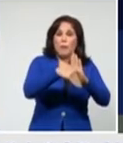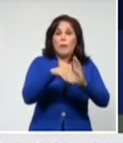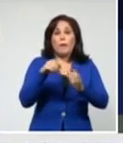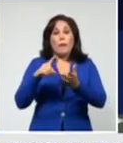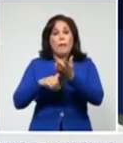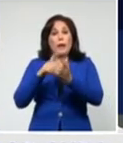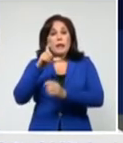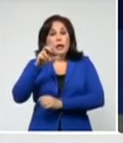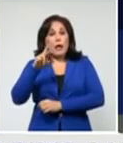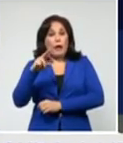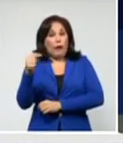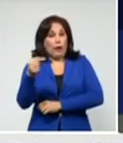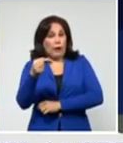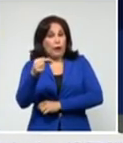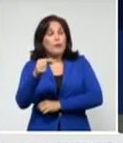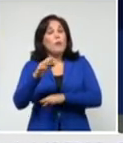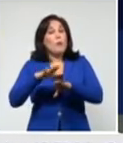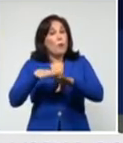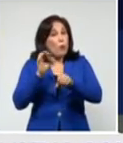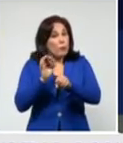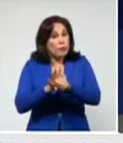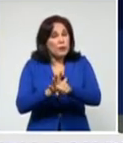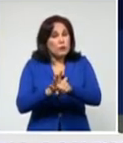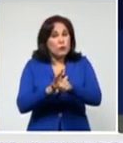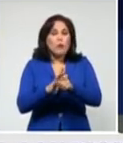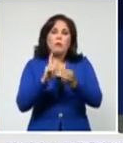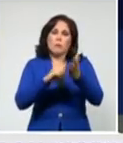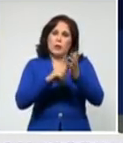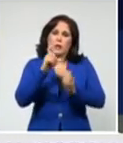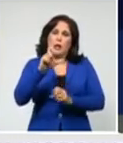estuvo positivo desde los inicios.